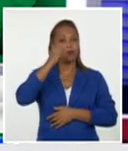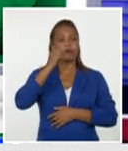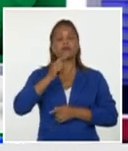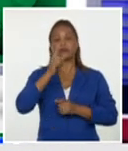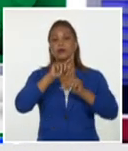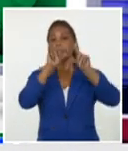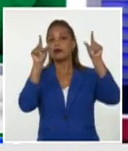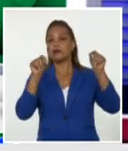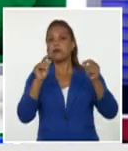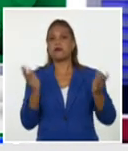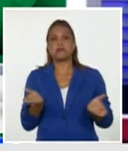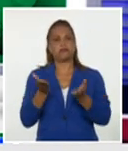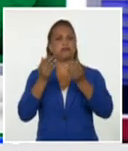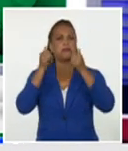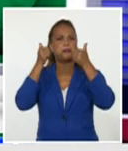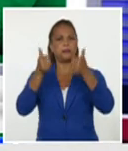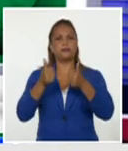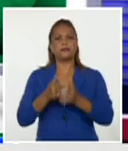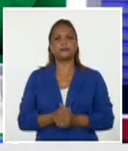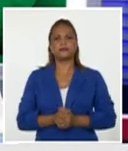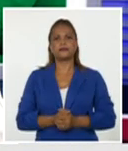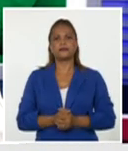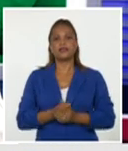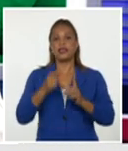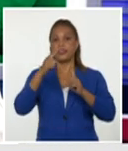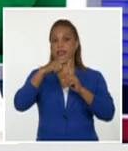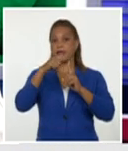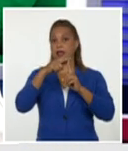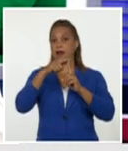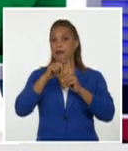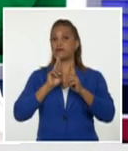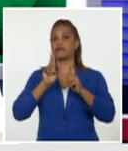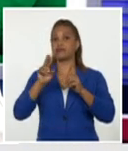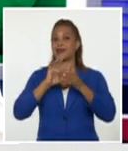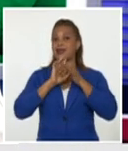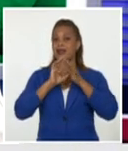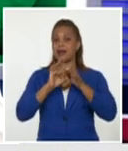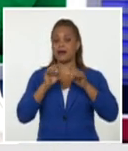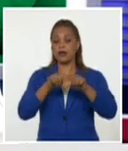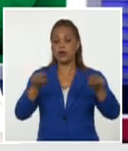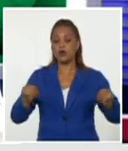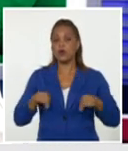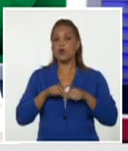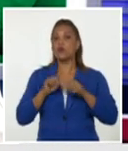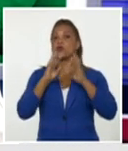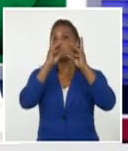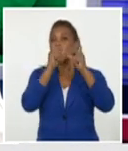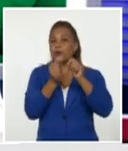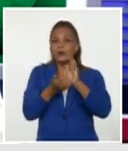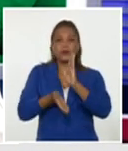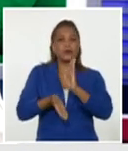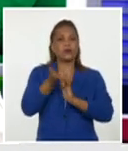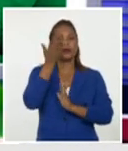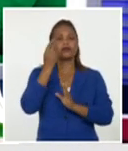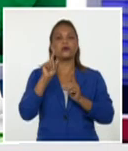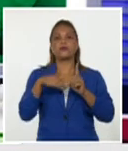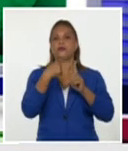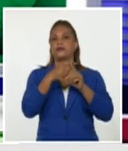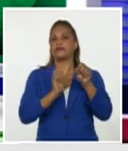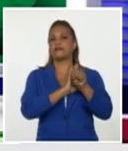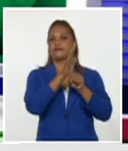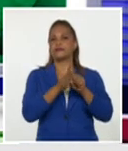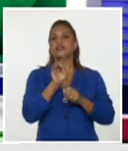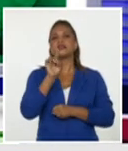recuperado. En terapias intensivas, un número elevado de casos confirmados de COVID,